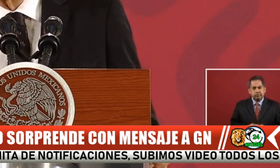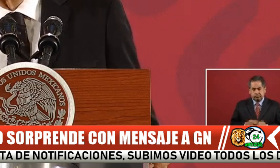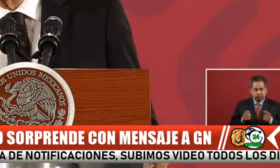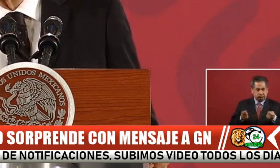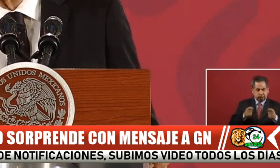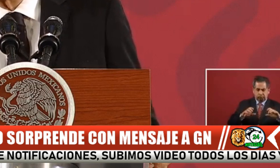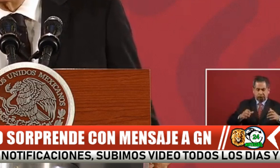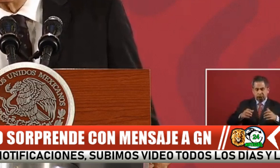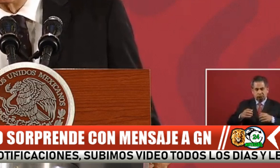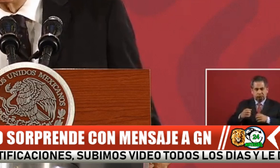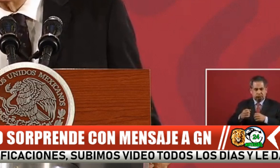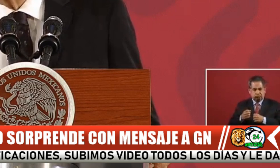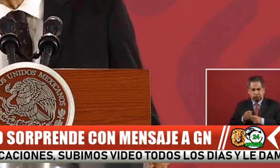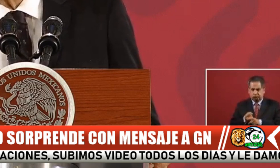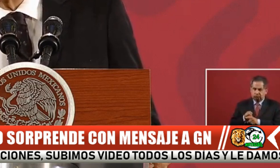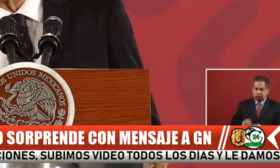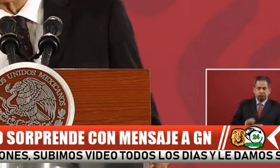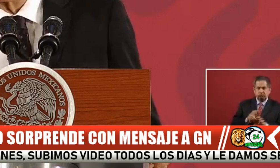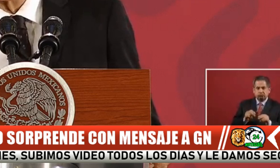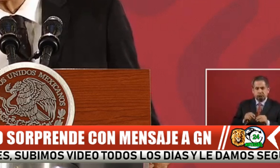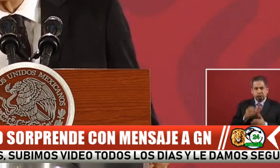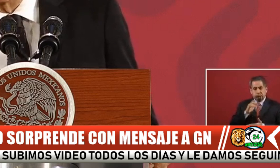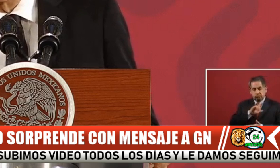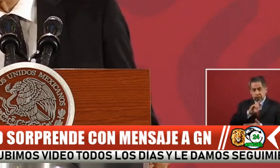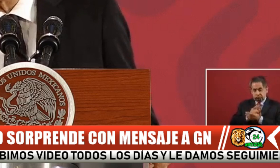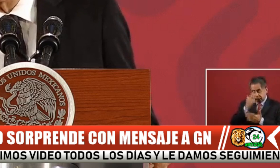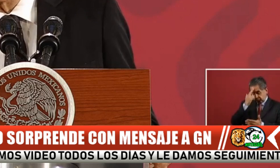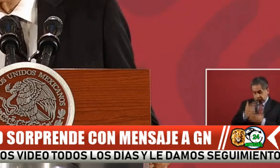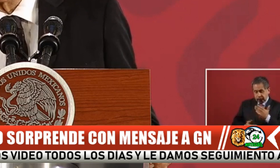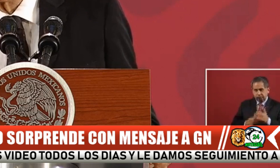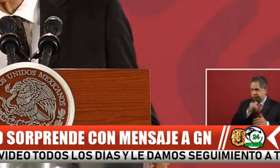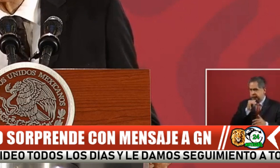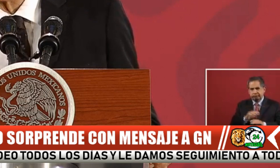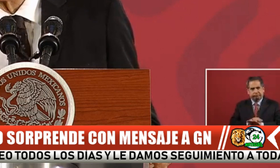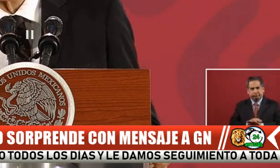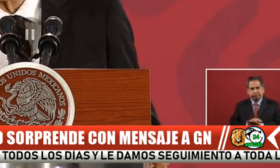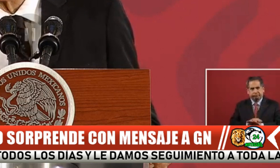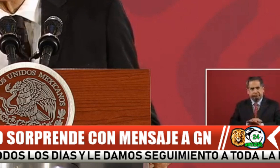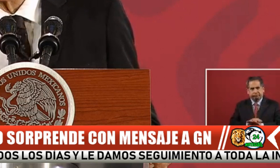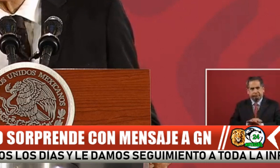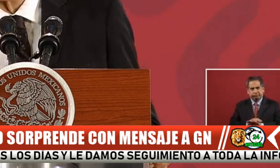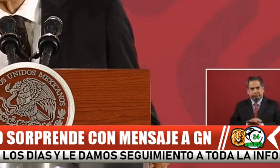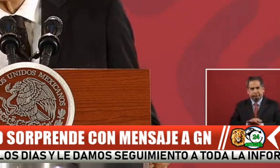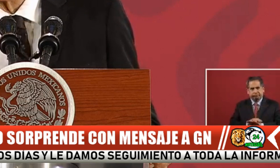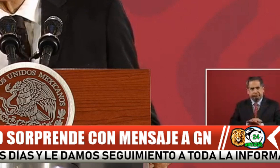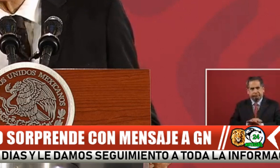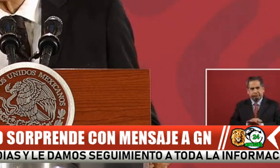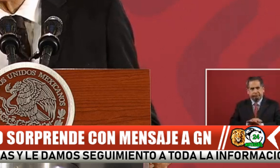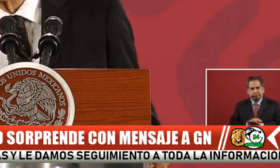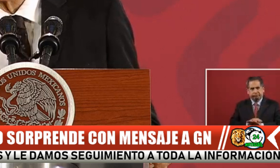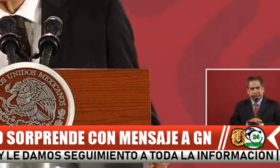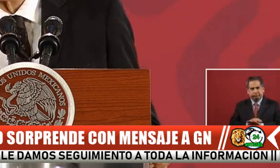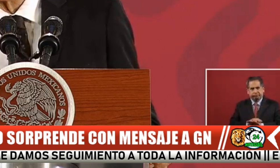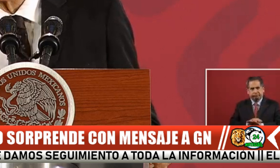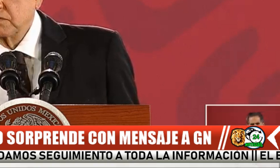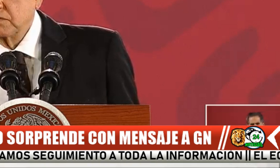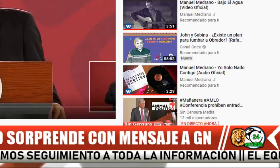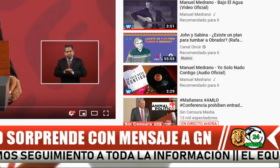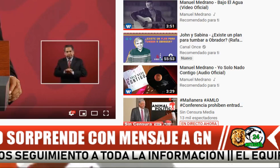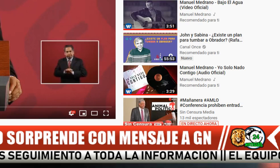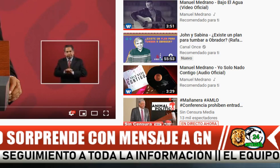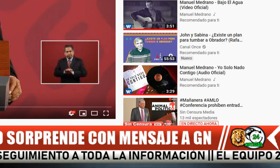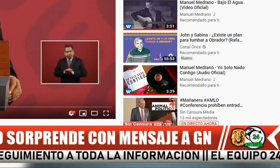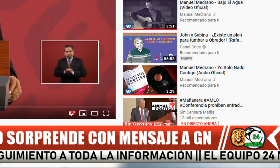regular el uso de la fuerza y no violar derechos humanos. Esto es lo que dice el presidente, con